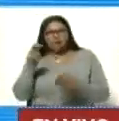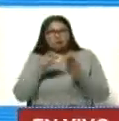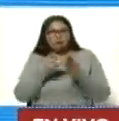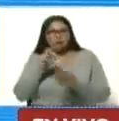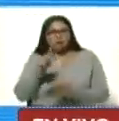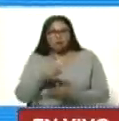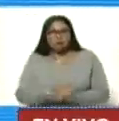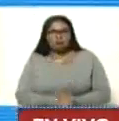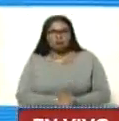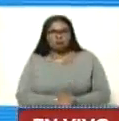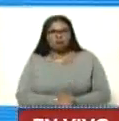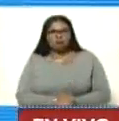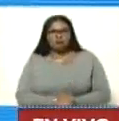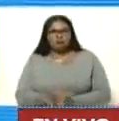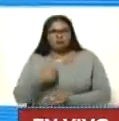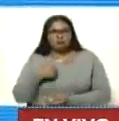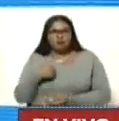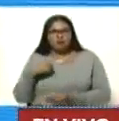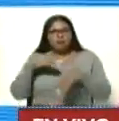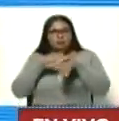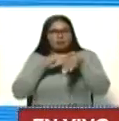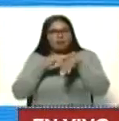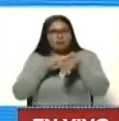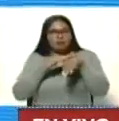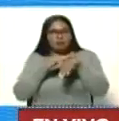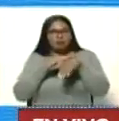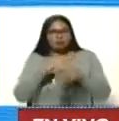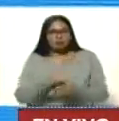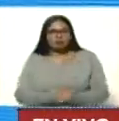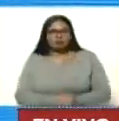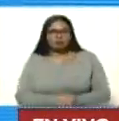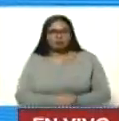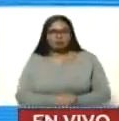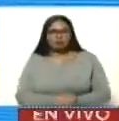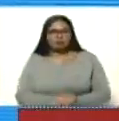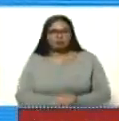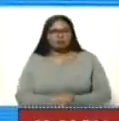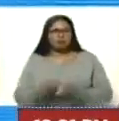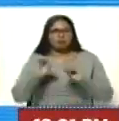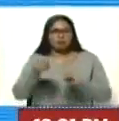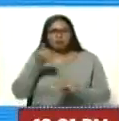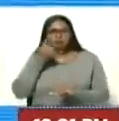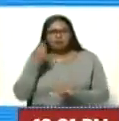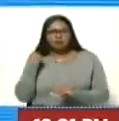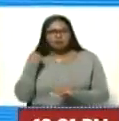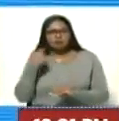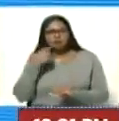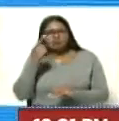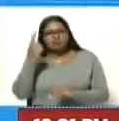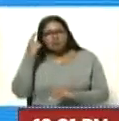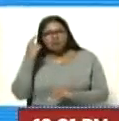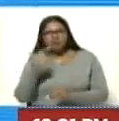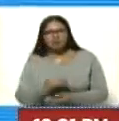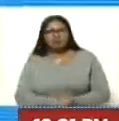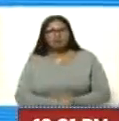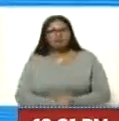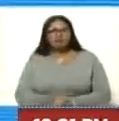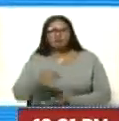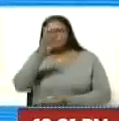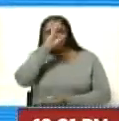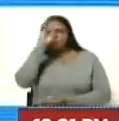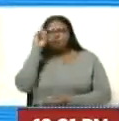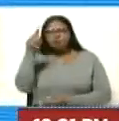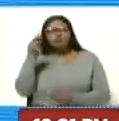2001, yo era ministro del despacho. Y me llamó un día y me dijo, Diosdado,